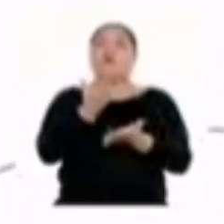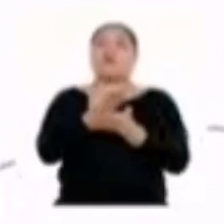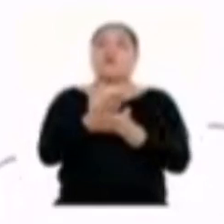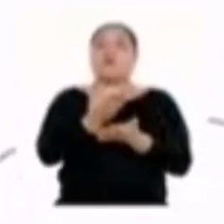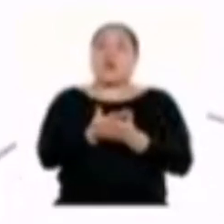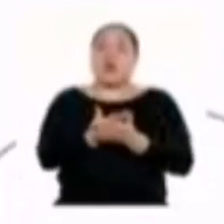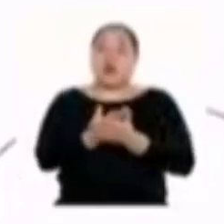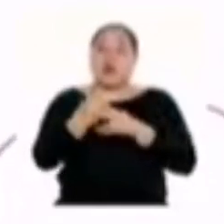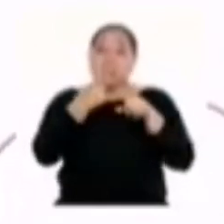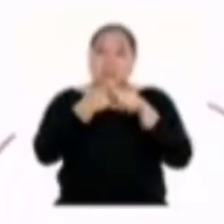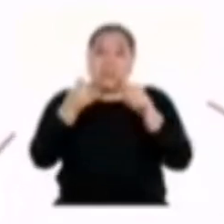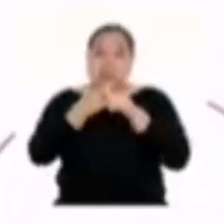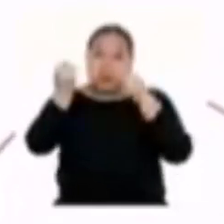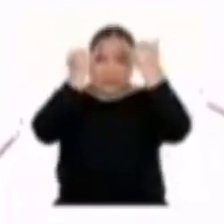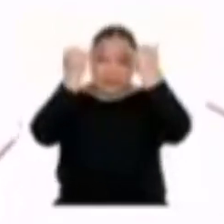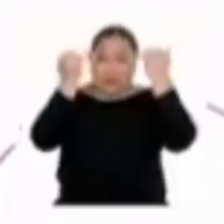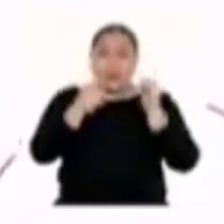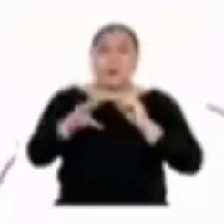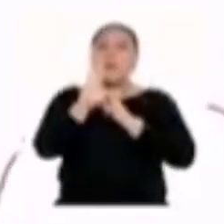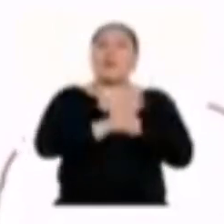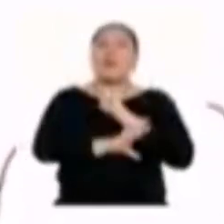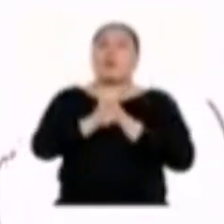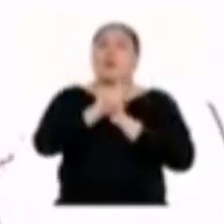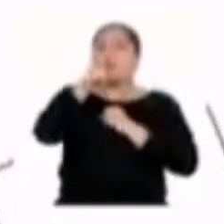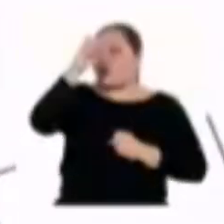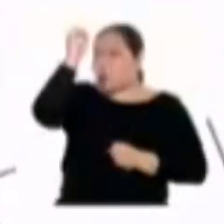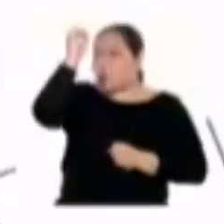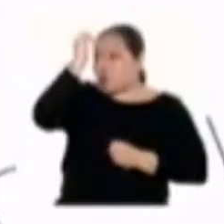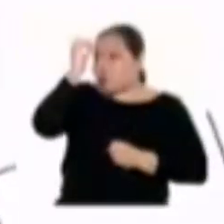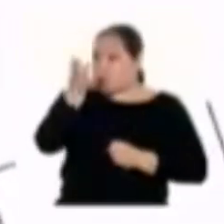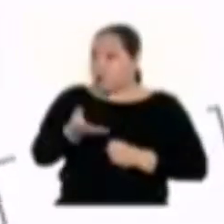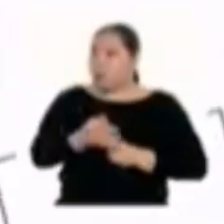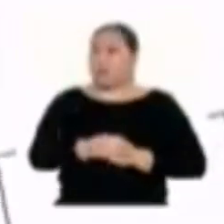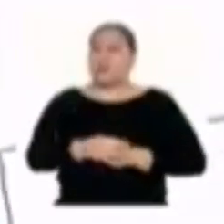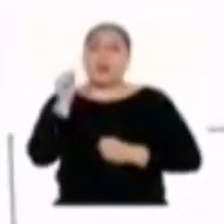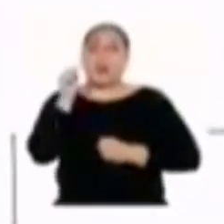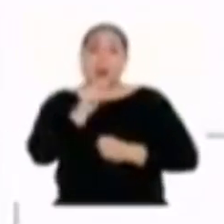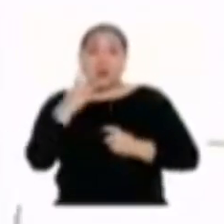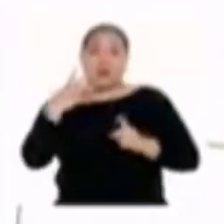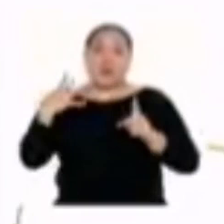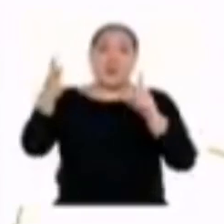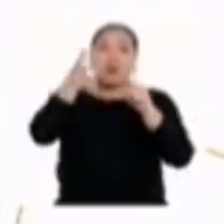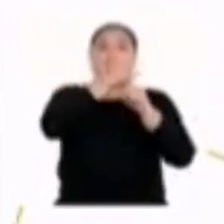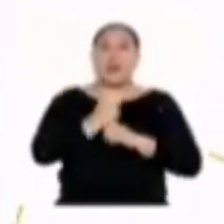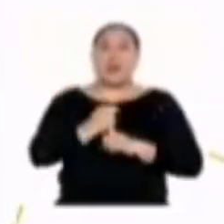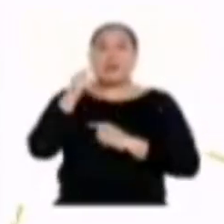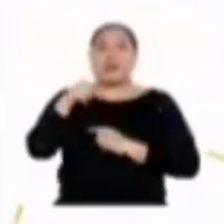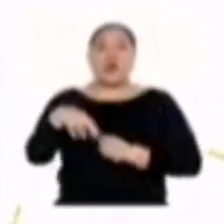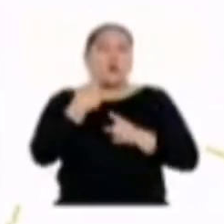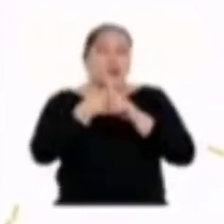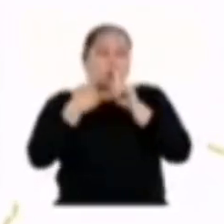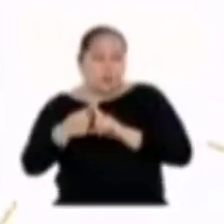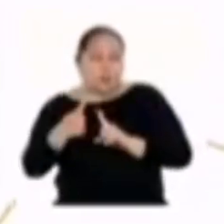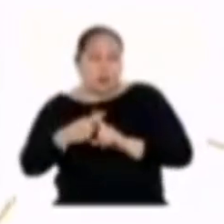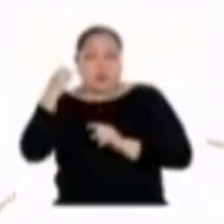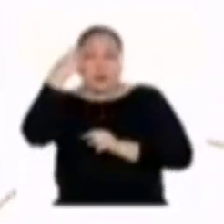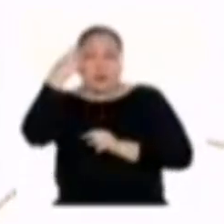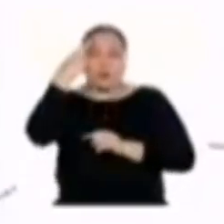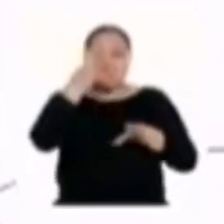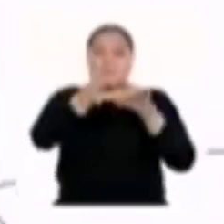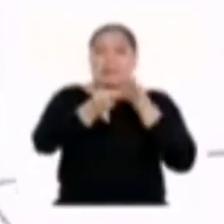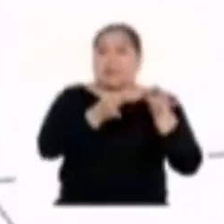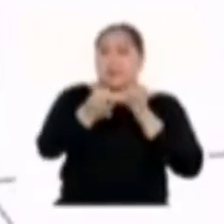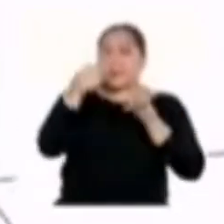argumentos. Hay que defender la posición que asumes en el texto. Esto se logra mediante razones que la